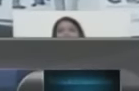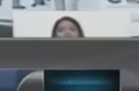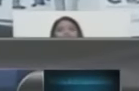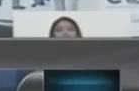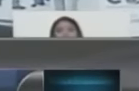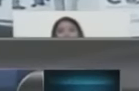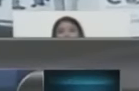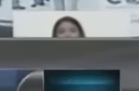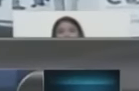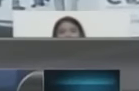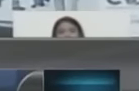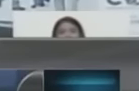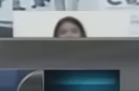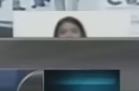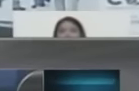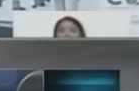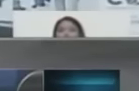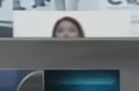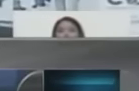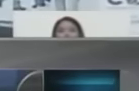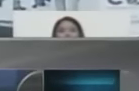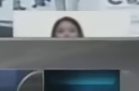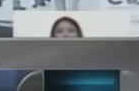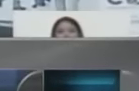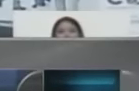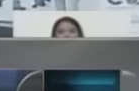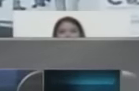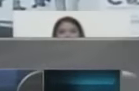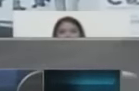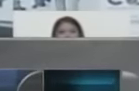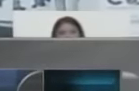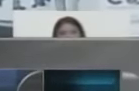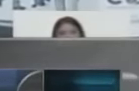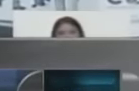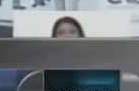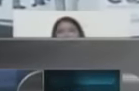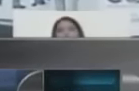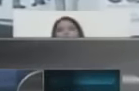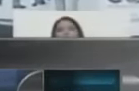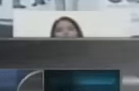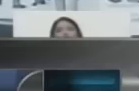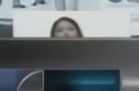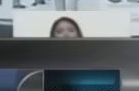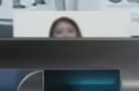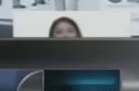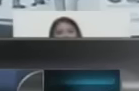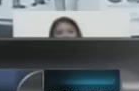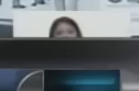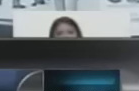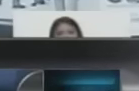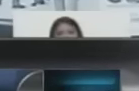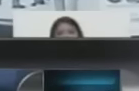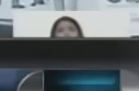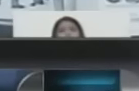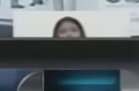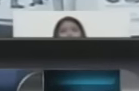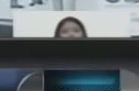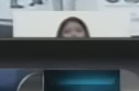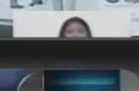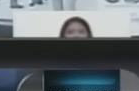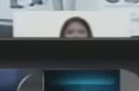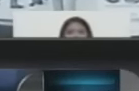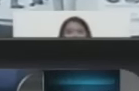azúcar, 864 kilogramos de pasta larga, 800 kilogramos de margarina, y en este abasto igualmente se